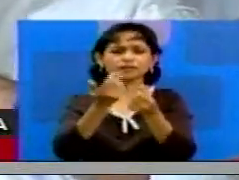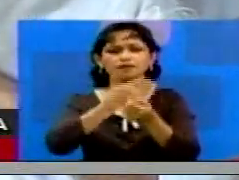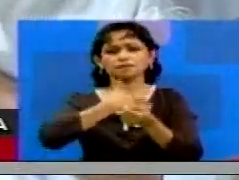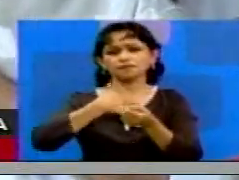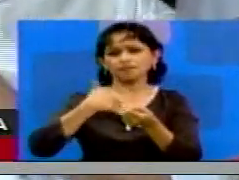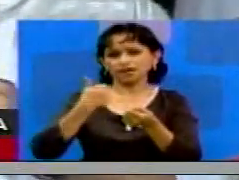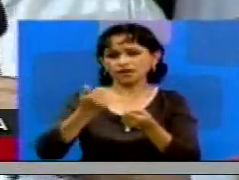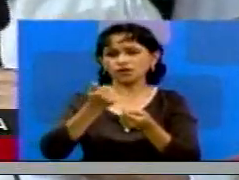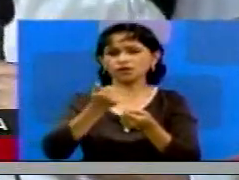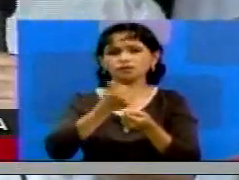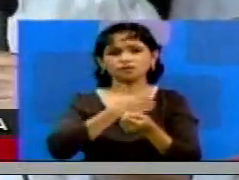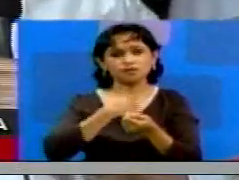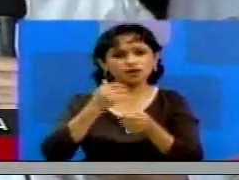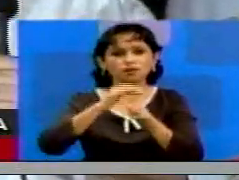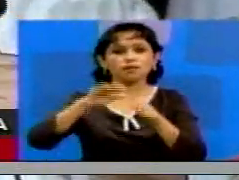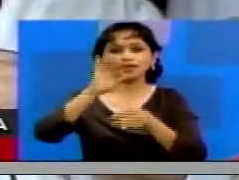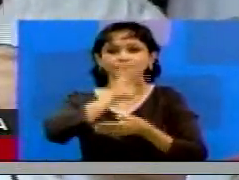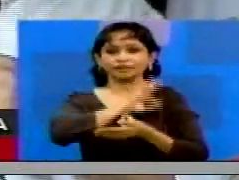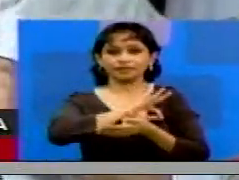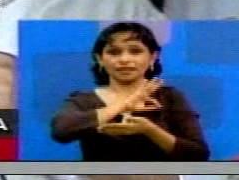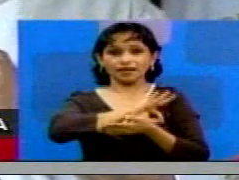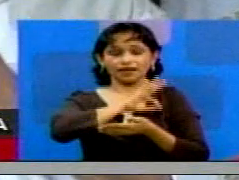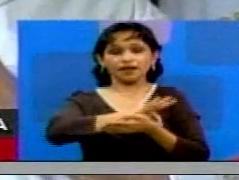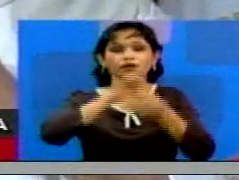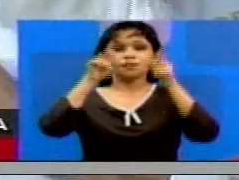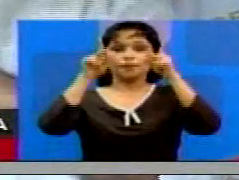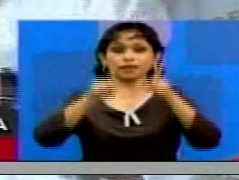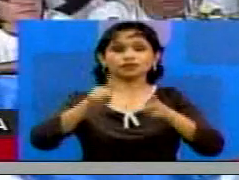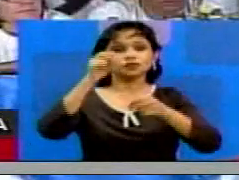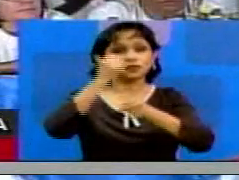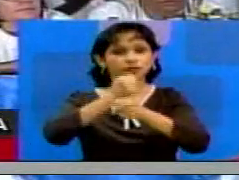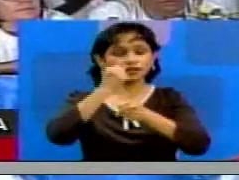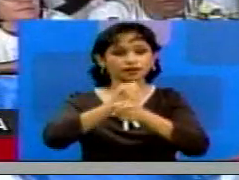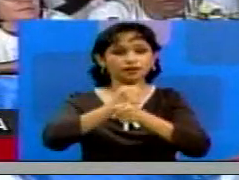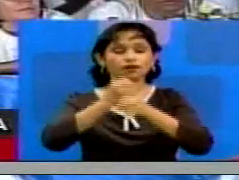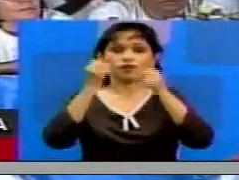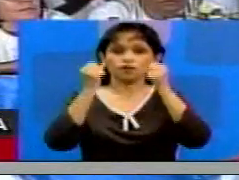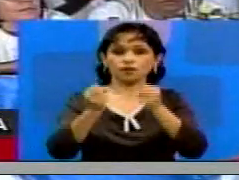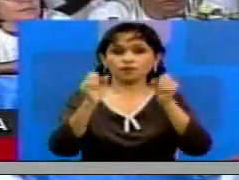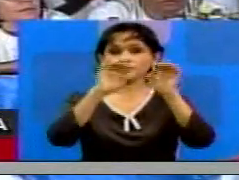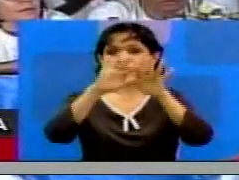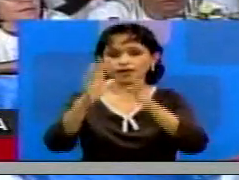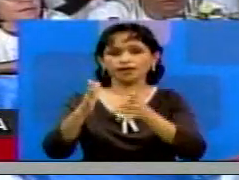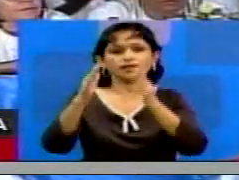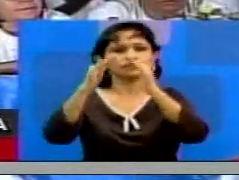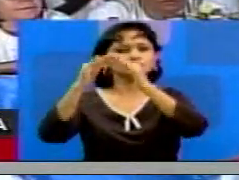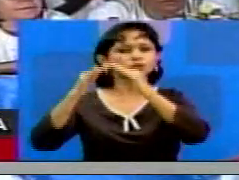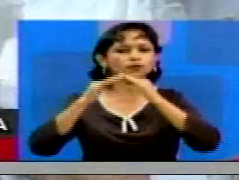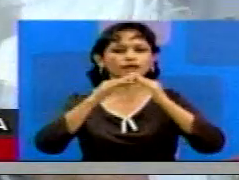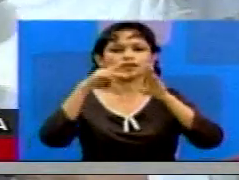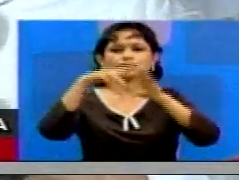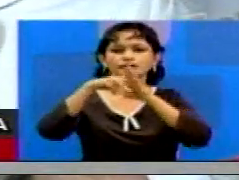mejorar aún más el salario de las trabajadoras y de los trabajadores en las ciudades y en el campo.